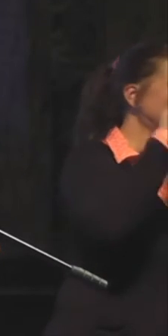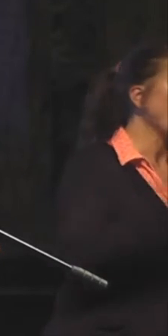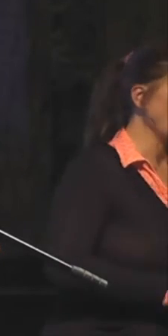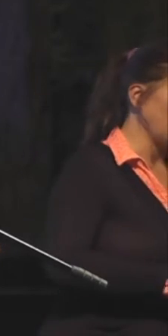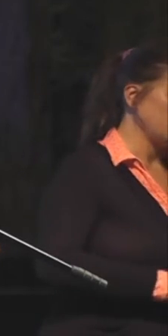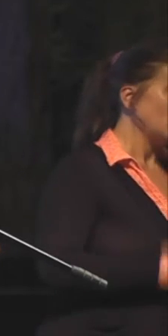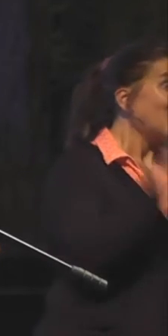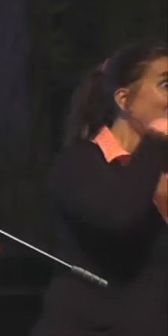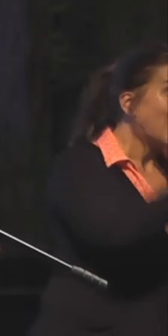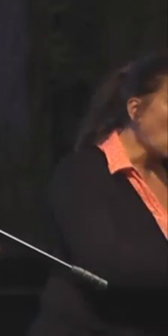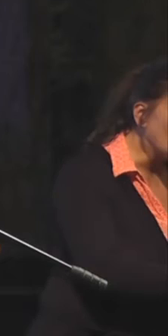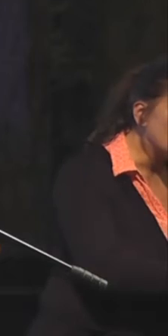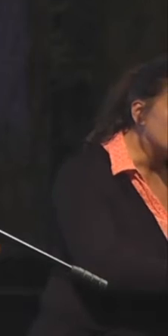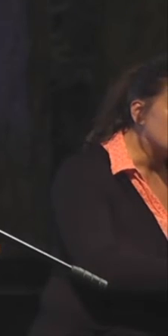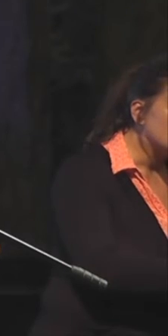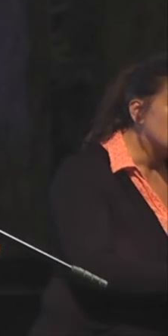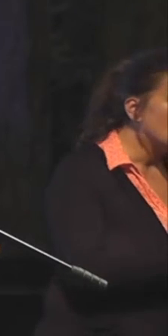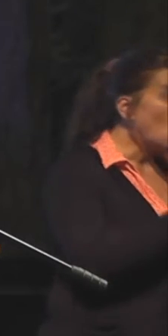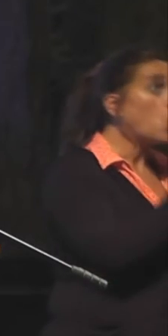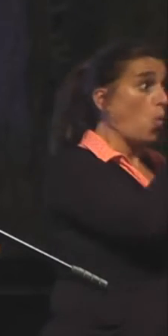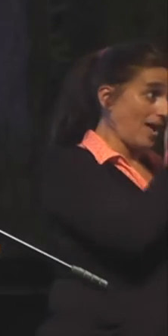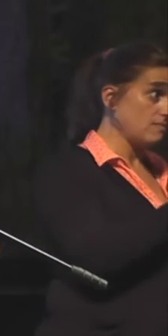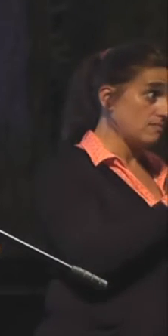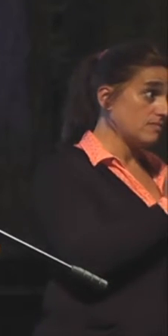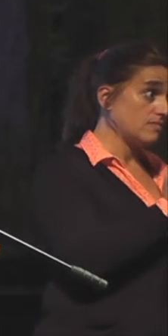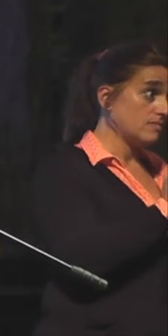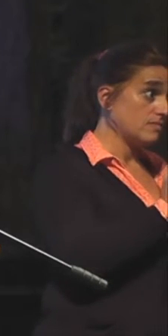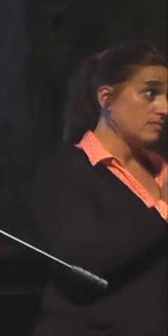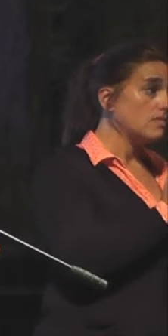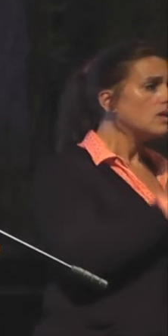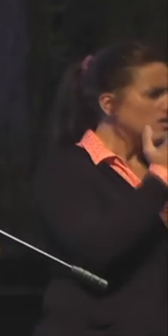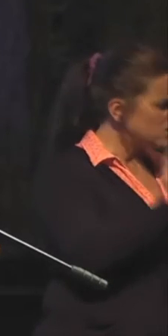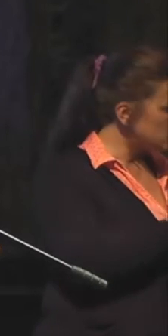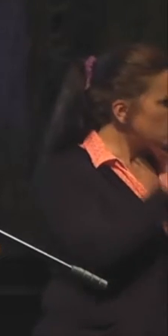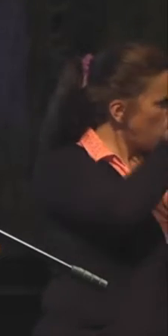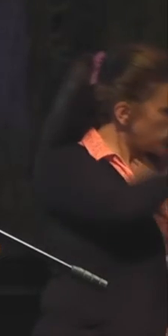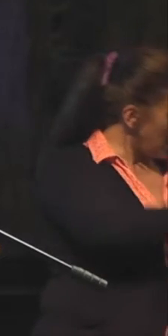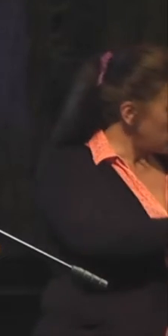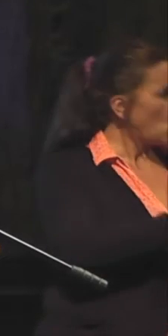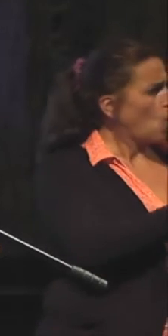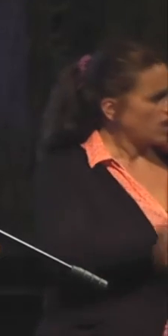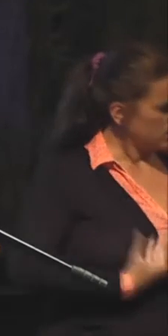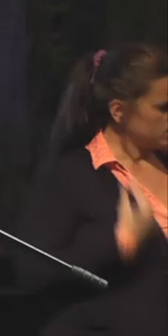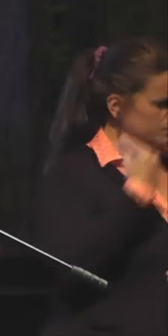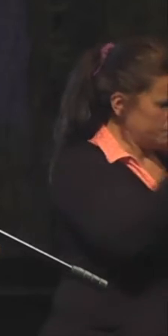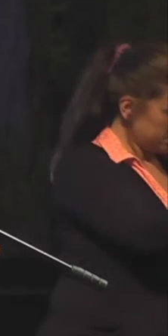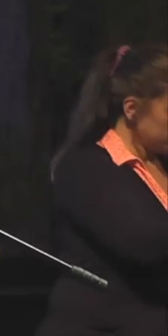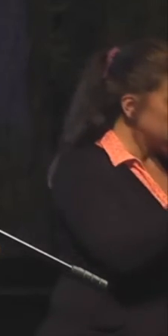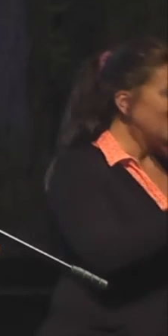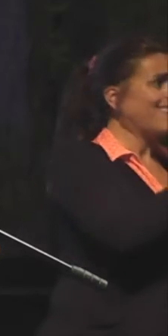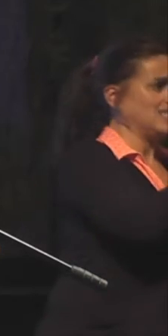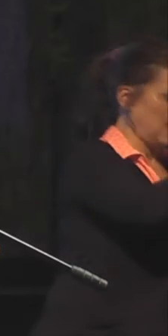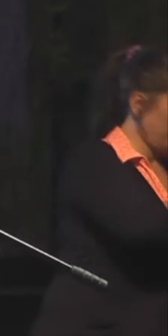de que hoy aquí en nuestro país quienes legítimamente fueron electos gobernantes por